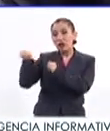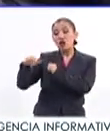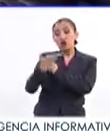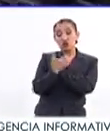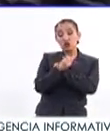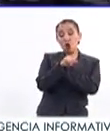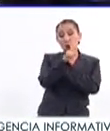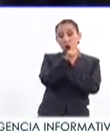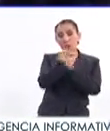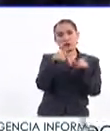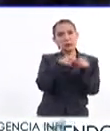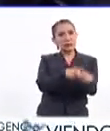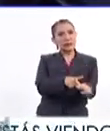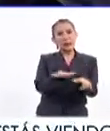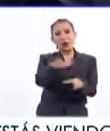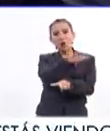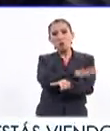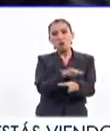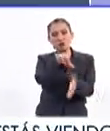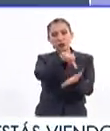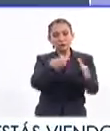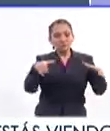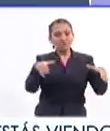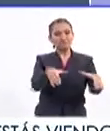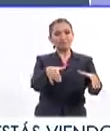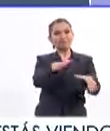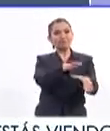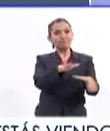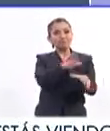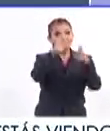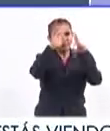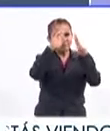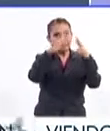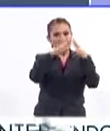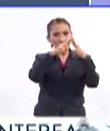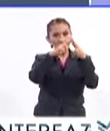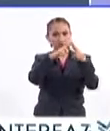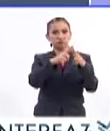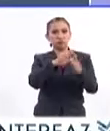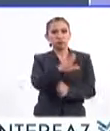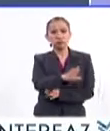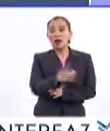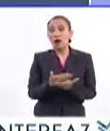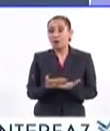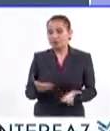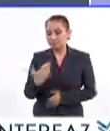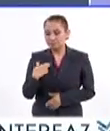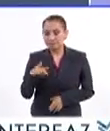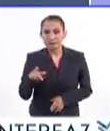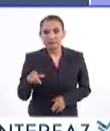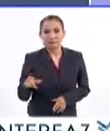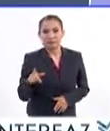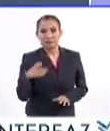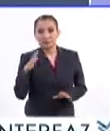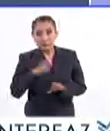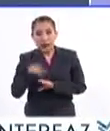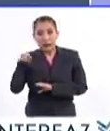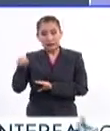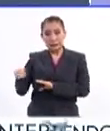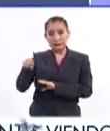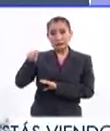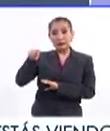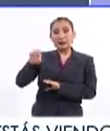Cholula continúa como siendo este gran centro religioso. Claro. Ahora bien, particularmente el